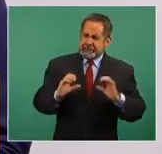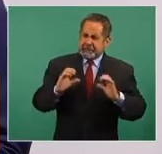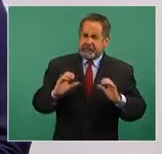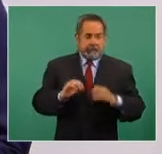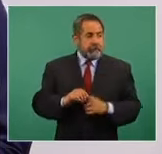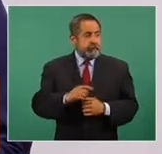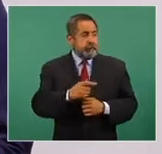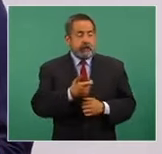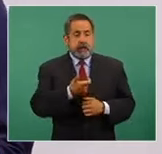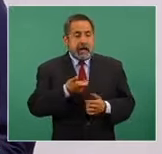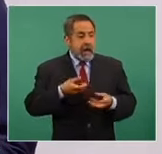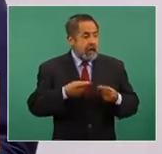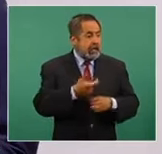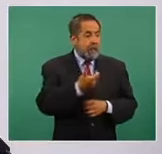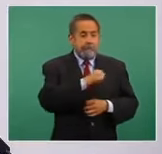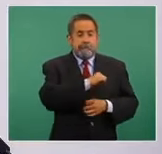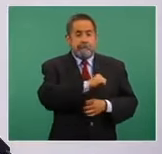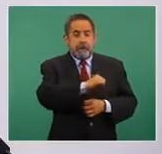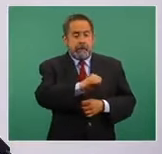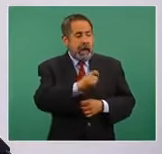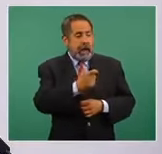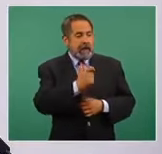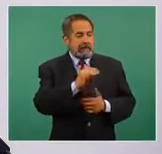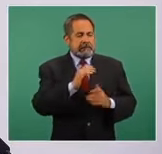mantiene controlada.